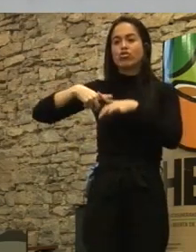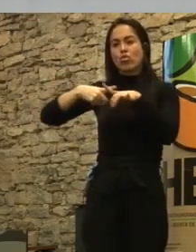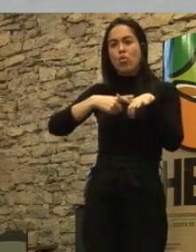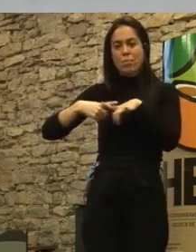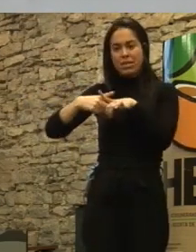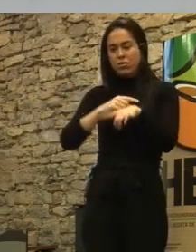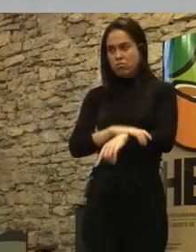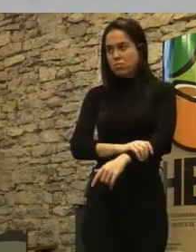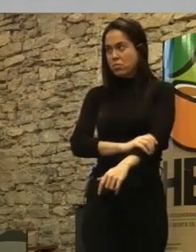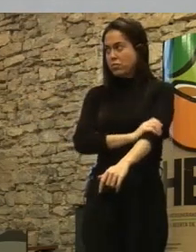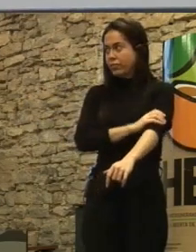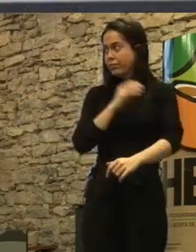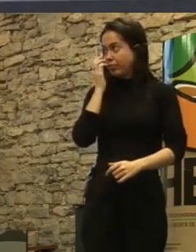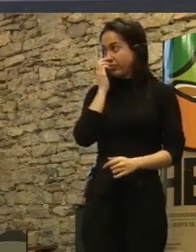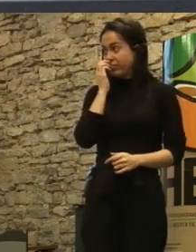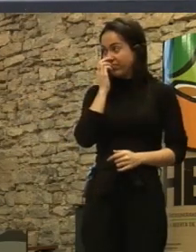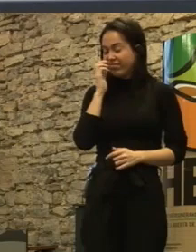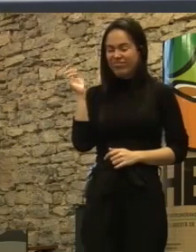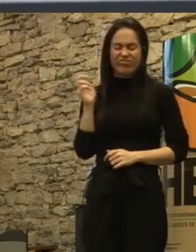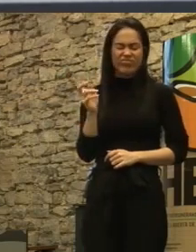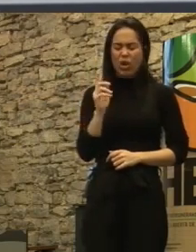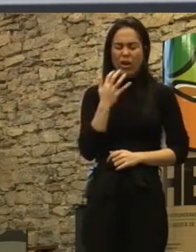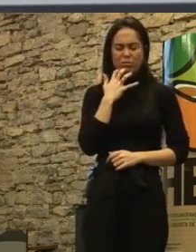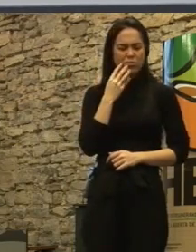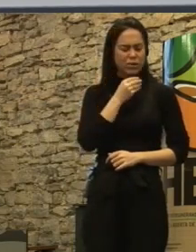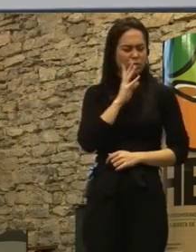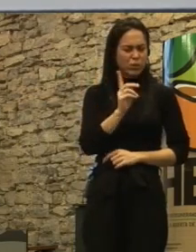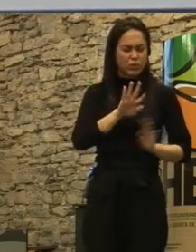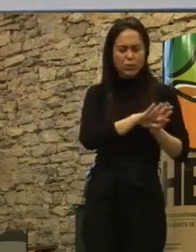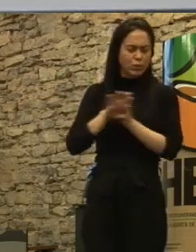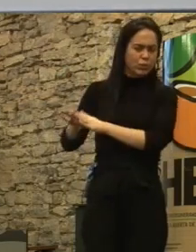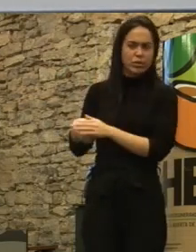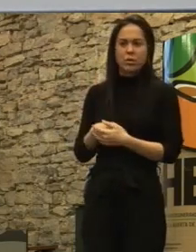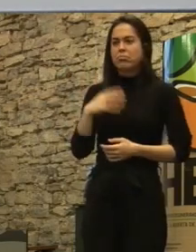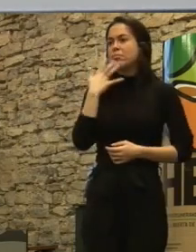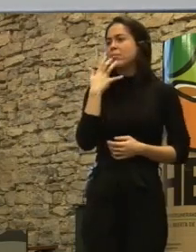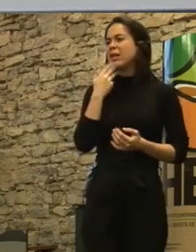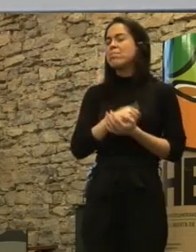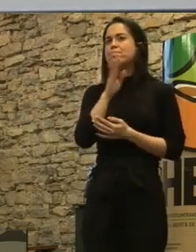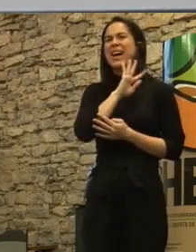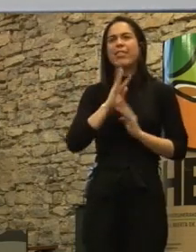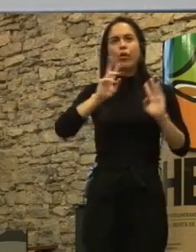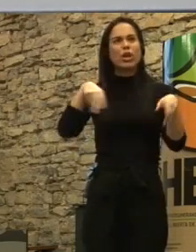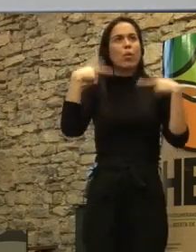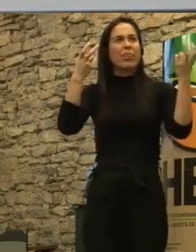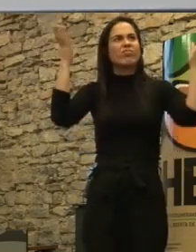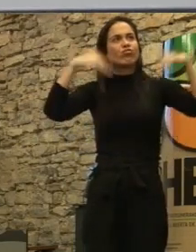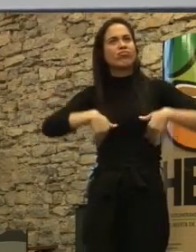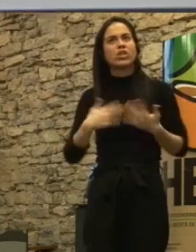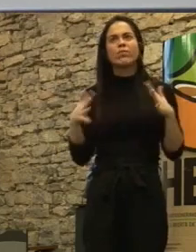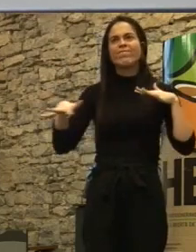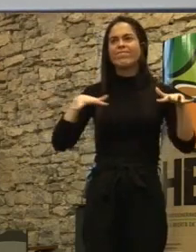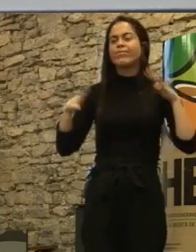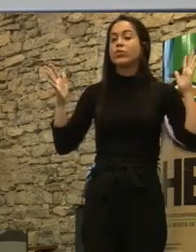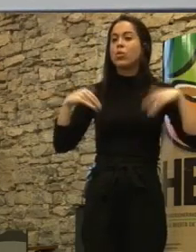entre... No, eso no es un buen ejemplo. Pero vamos, que nace de una forma que no parece tan innovadora y luego